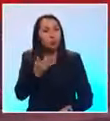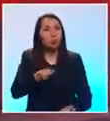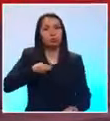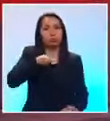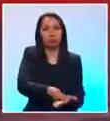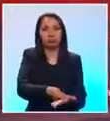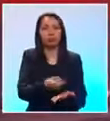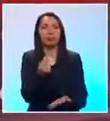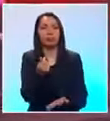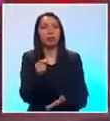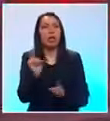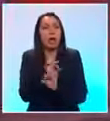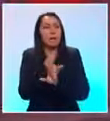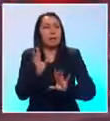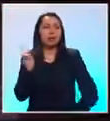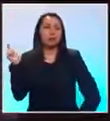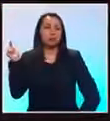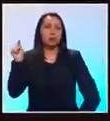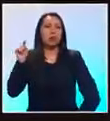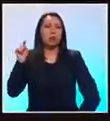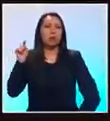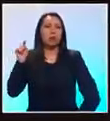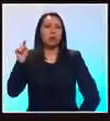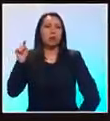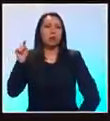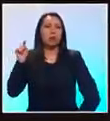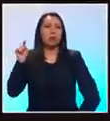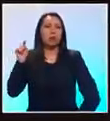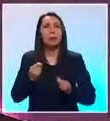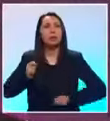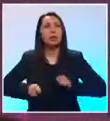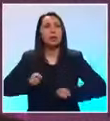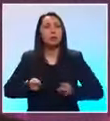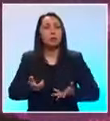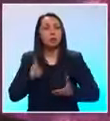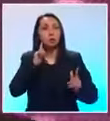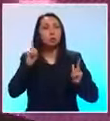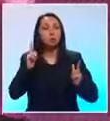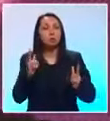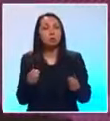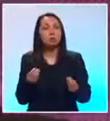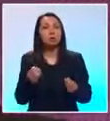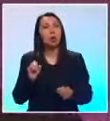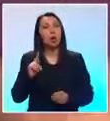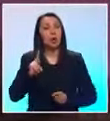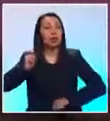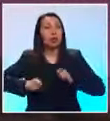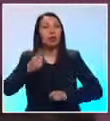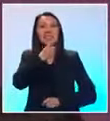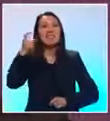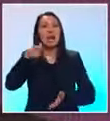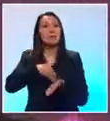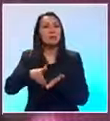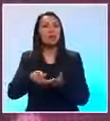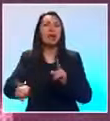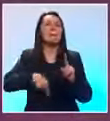donación. Viene especialmente de los Estados Unidos. Con los tambores. Ok, con los tambores, 100 millones